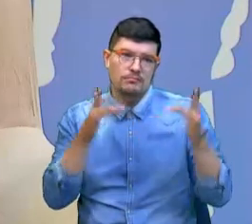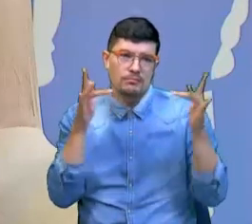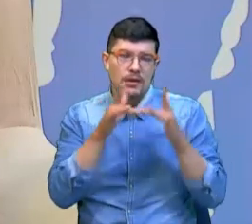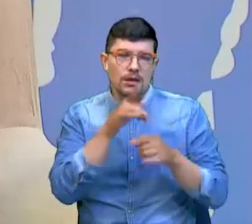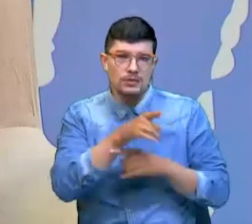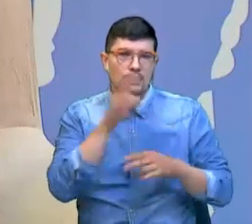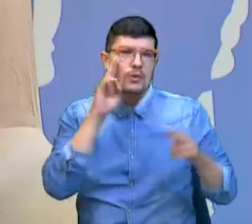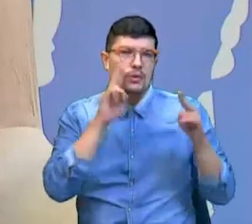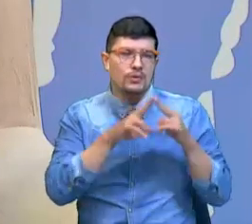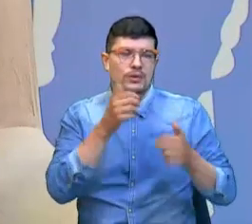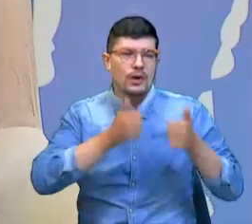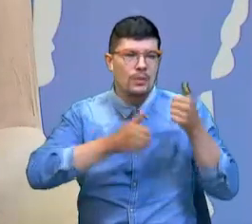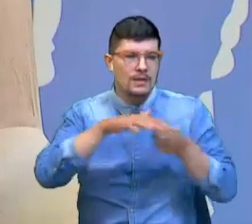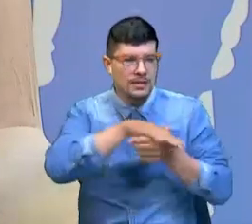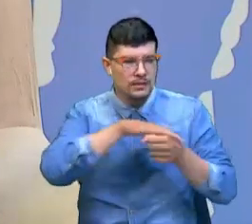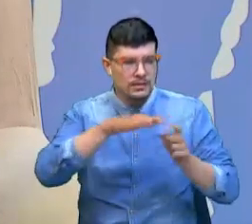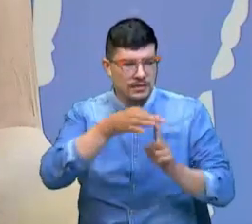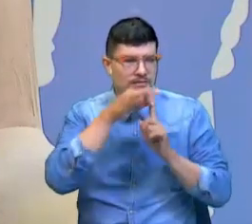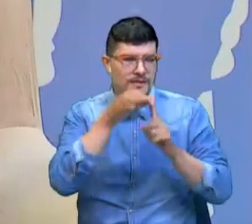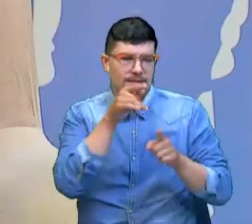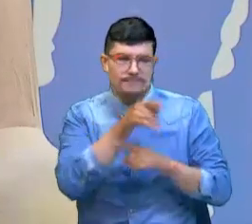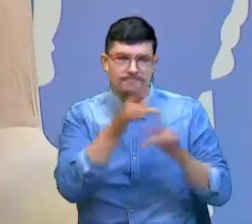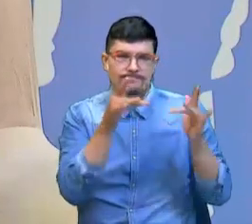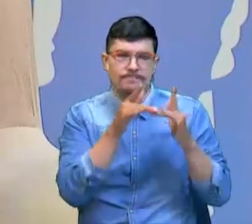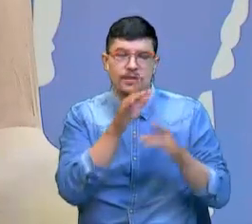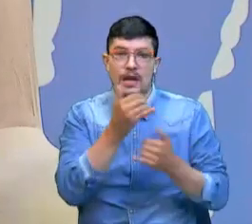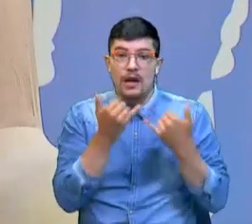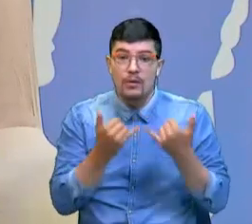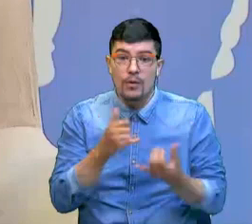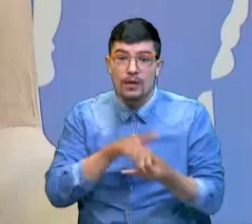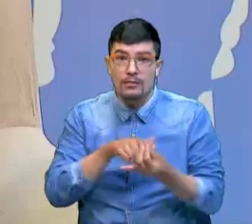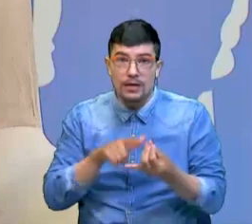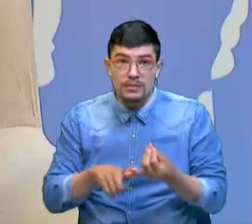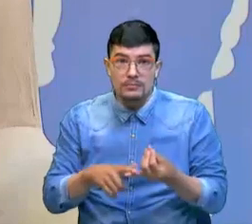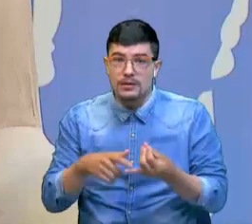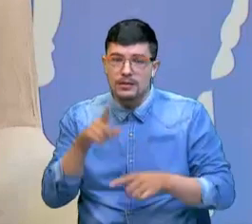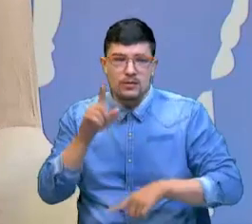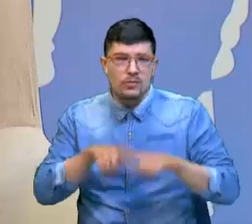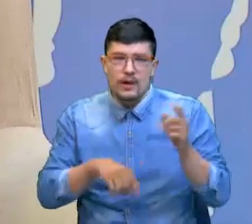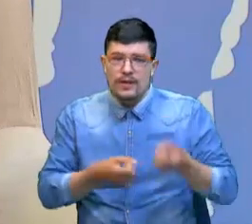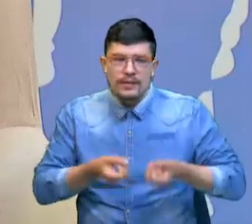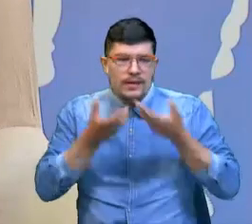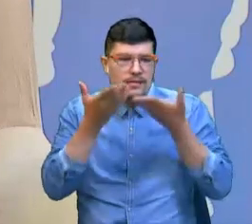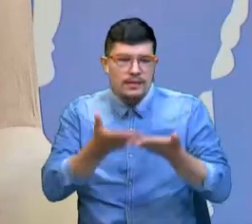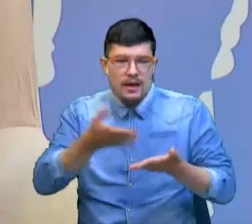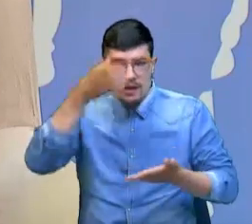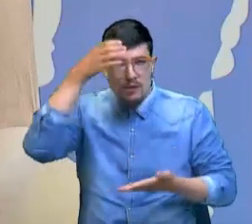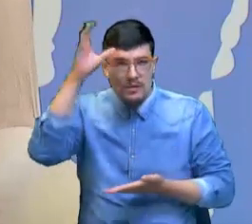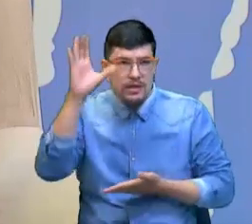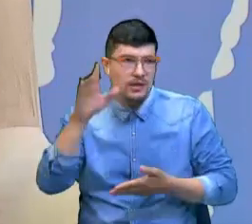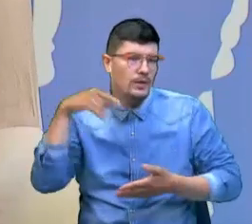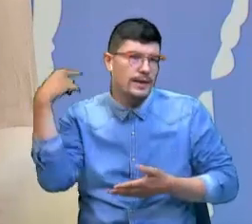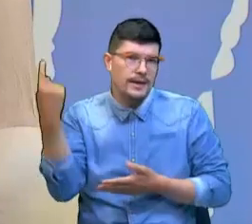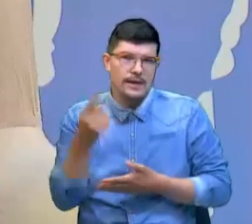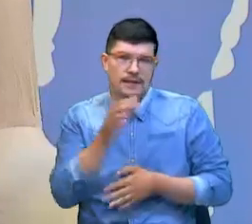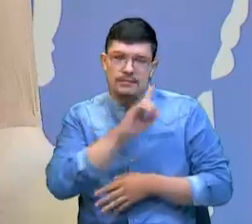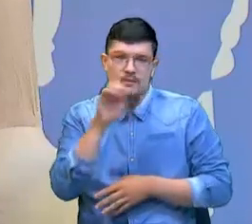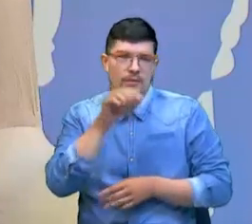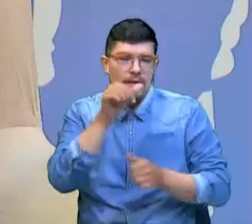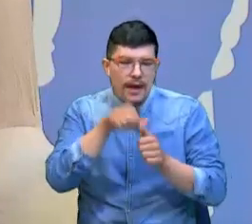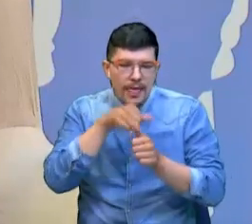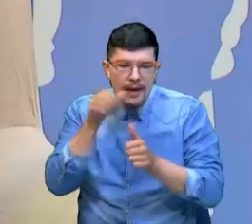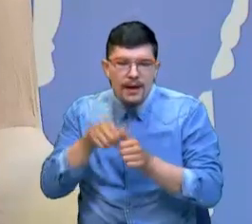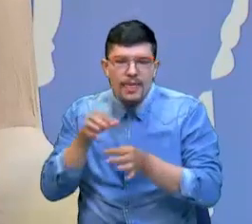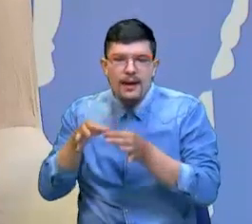pertinente conocer la situación en particular. En particular. Claro, en este momento no se puede dar un concepto así general. Cada